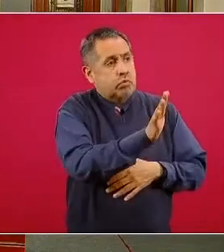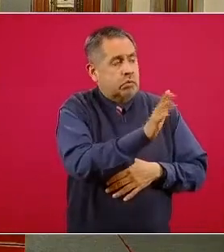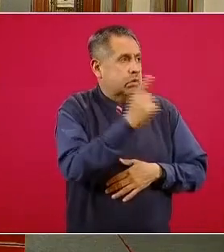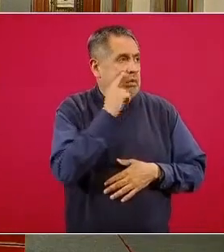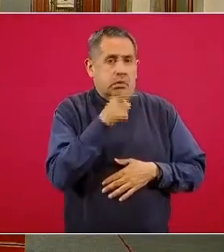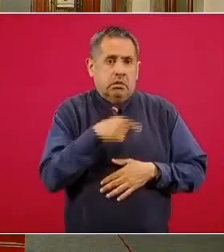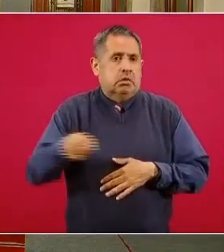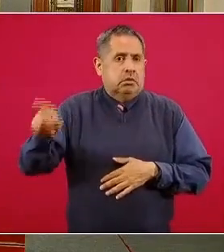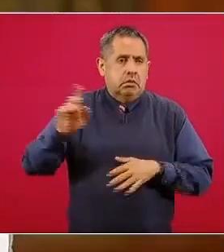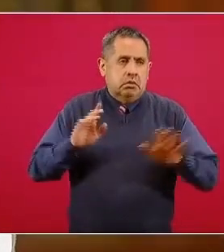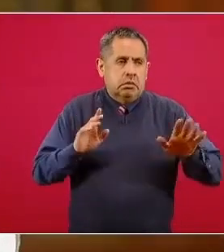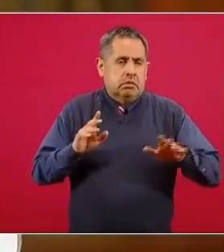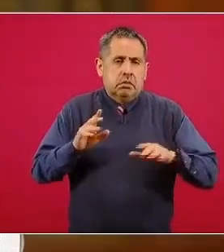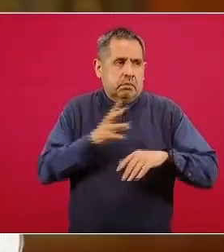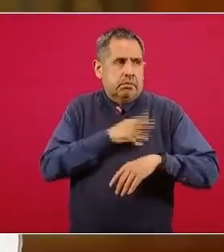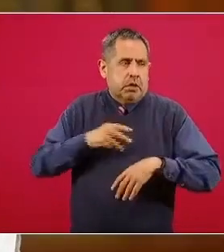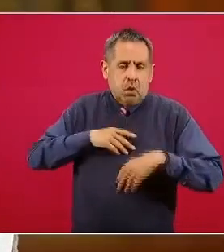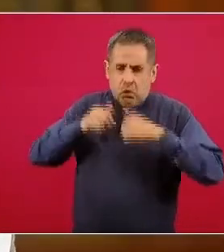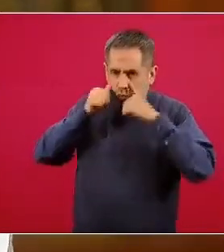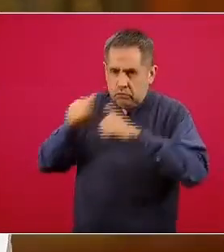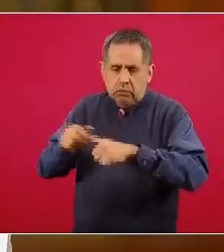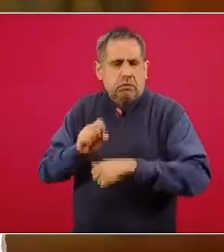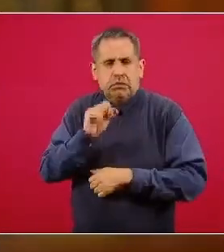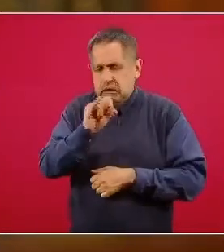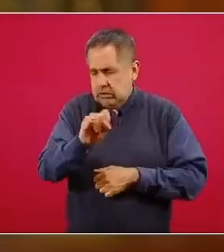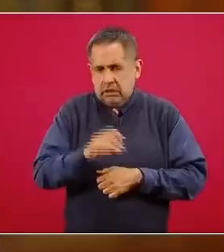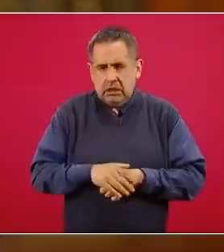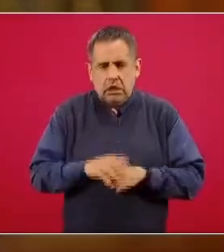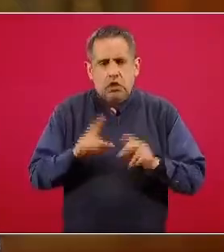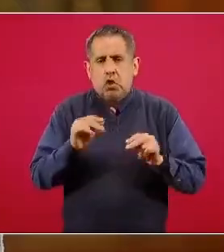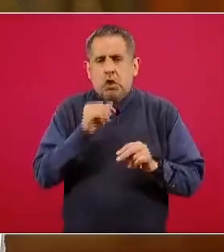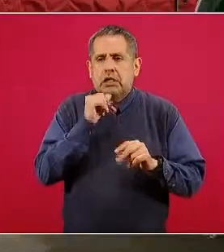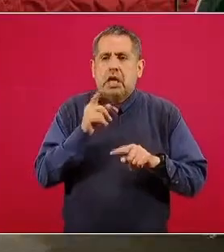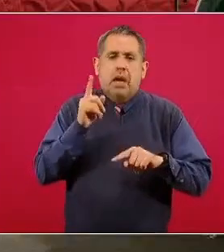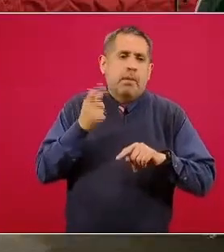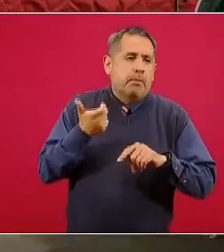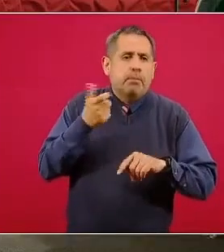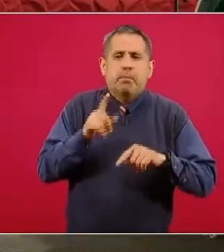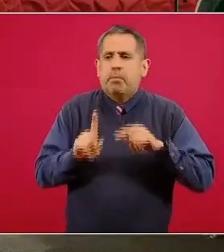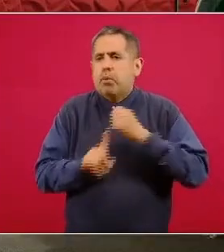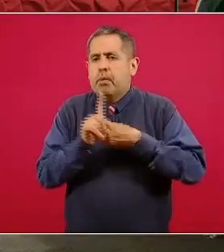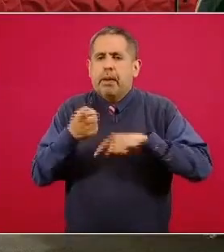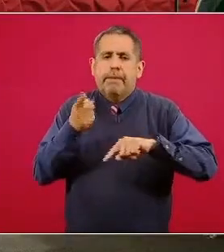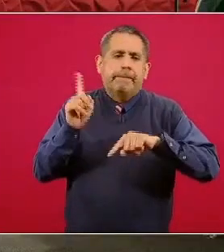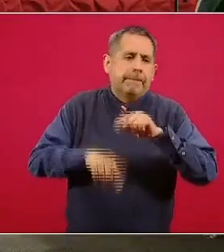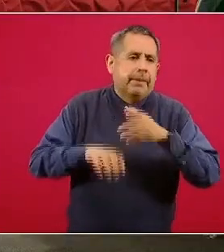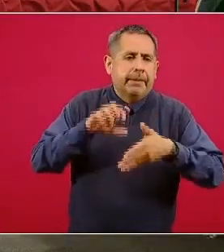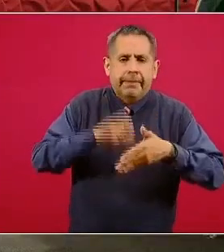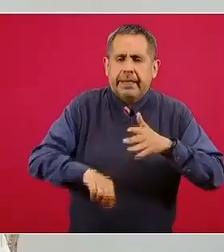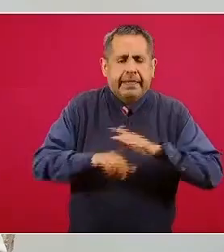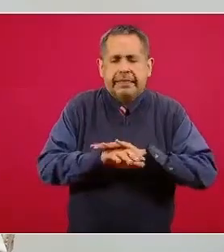atender a sus hijos sin que pues esto les afecte en su